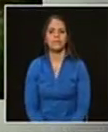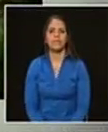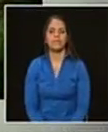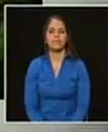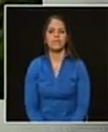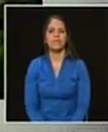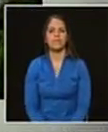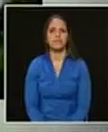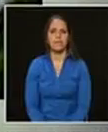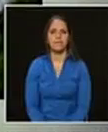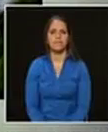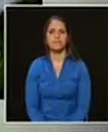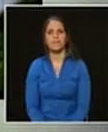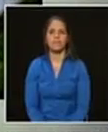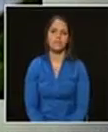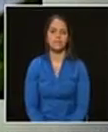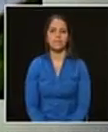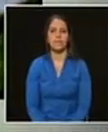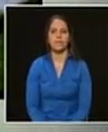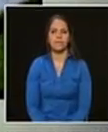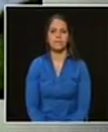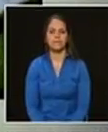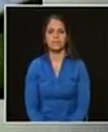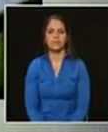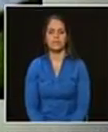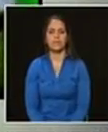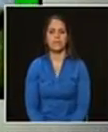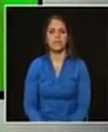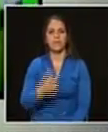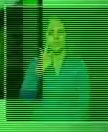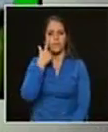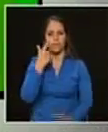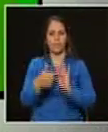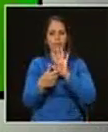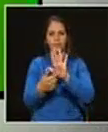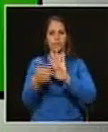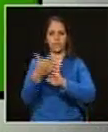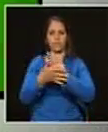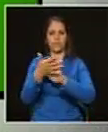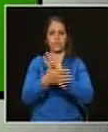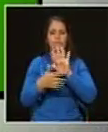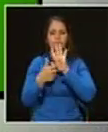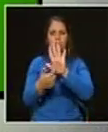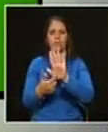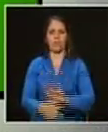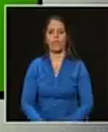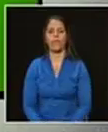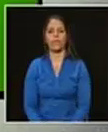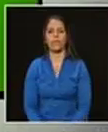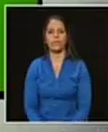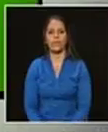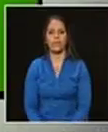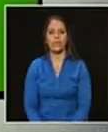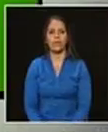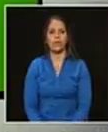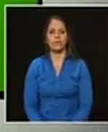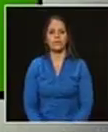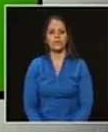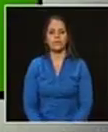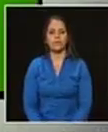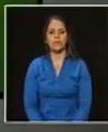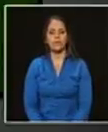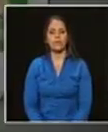o violencia se abordarán con fines pedagógicos. Este programa cuenta con intérprete de lengua de señas.